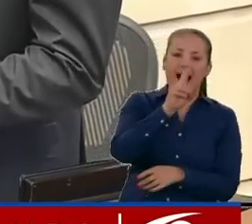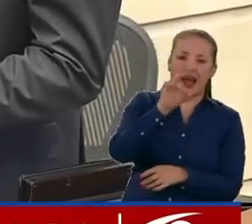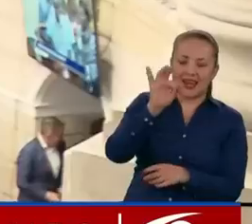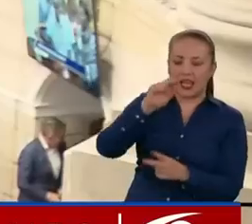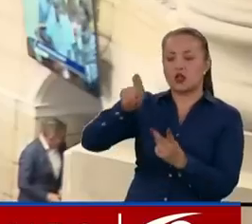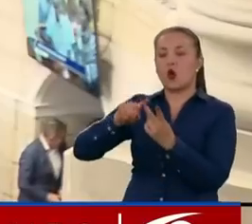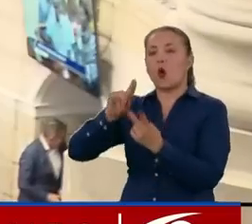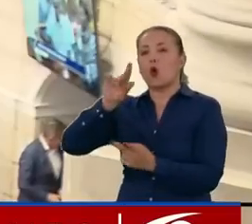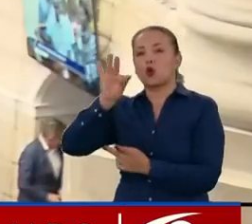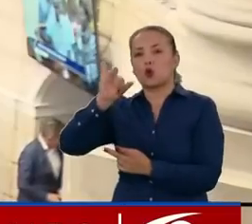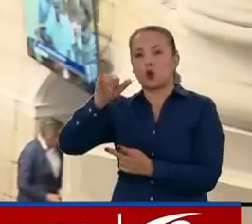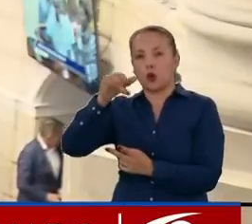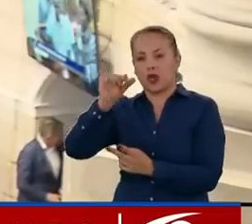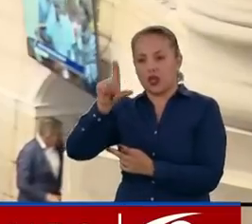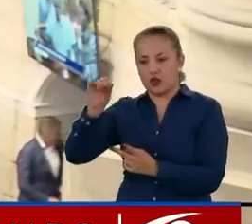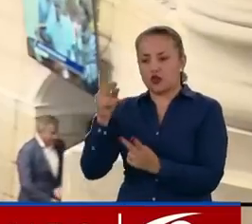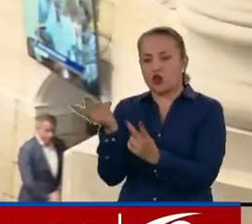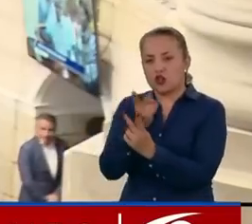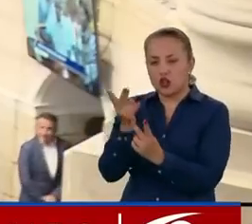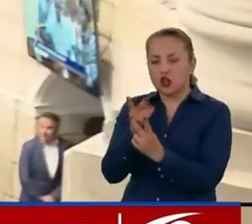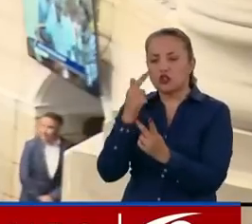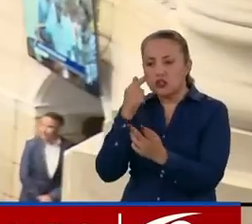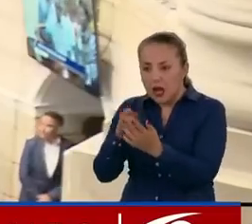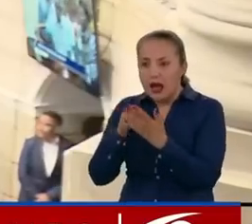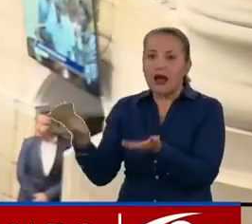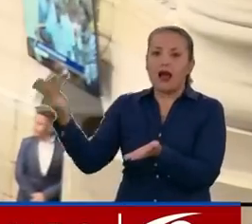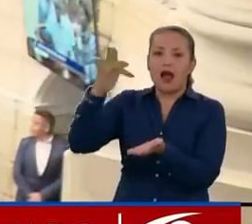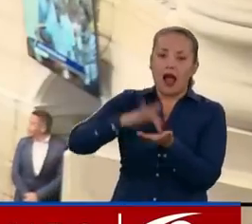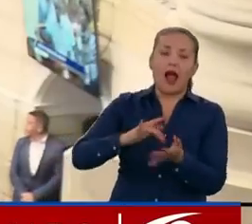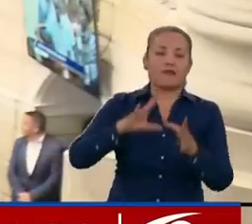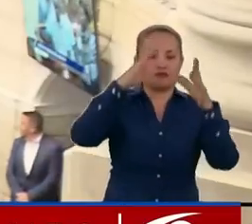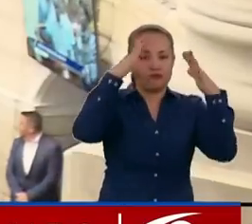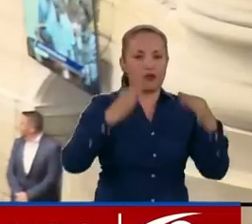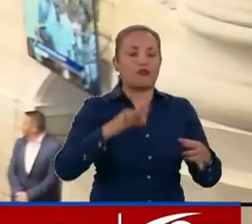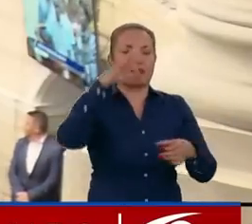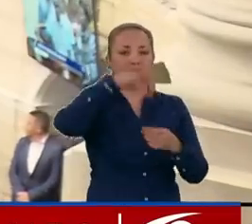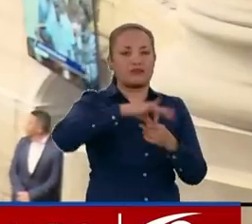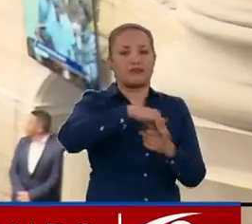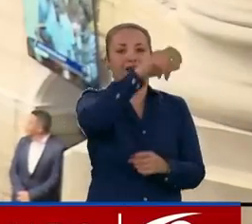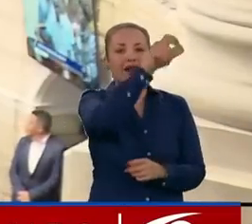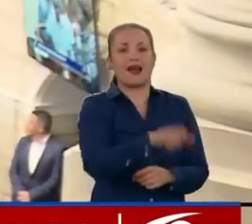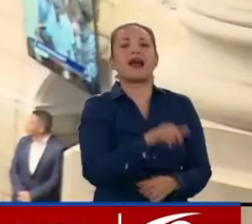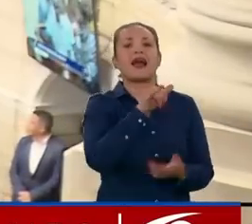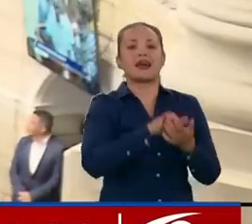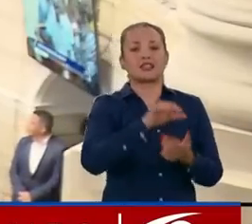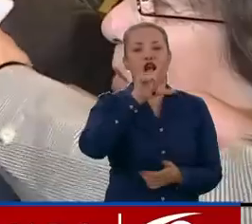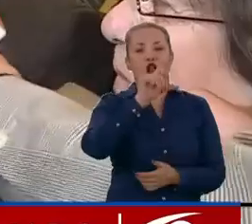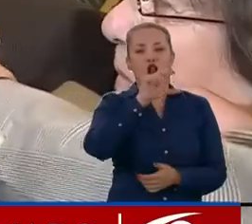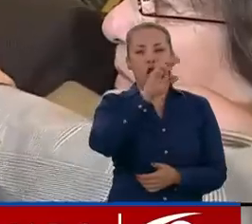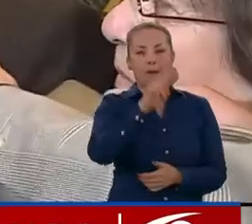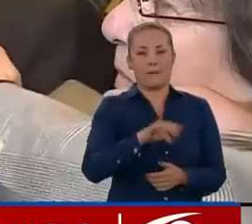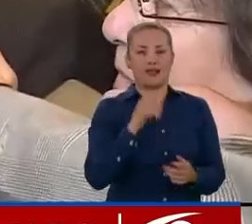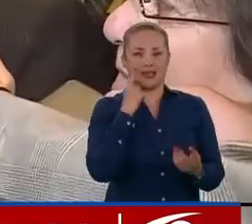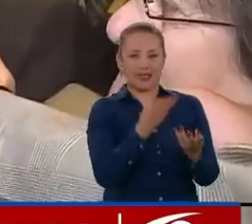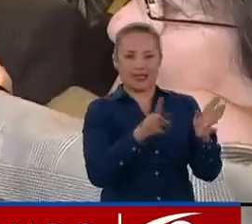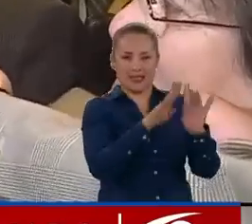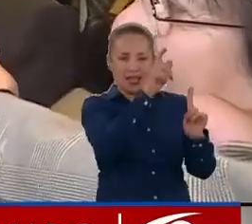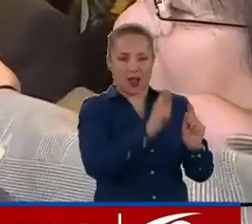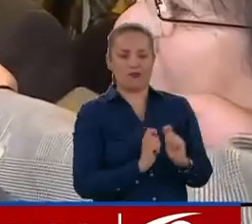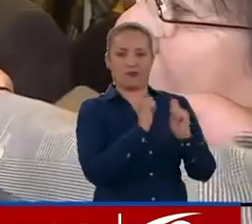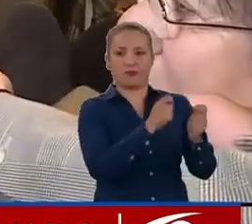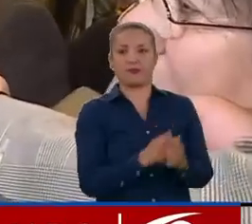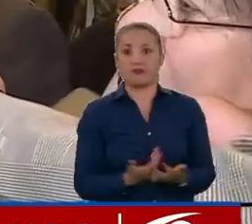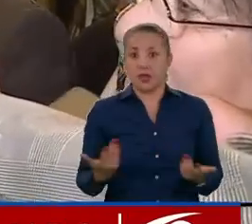como resultado con su presencia en el Senado que se pudiera elegir Alexander López. Veamos lo que dijo. Bueno, el presidente